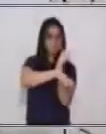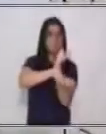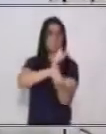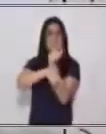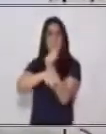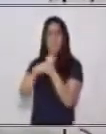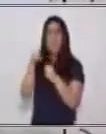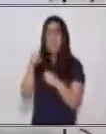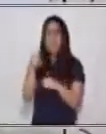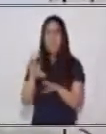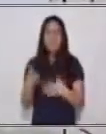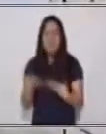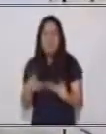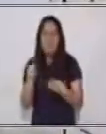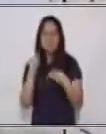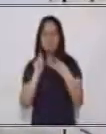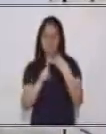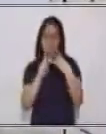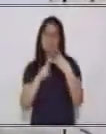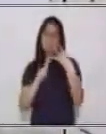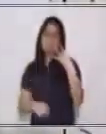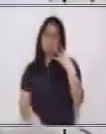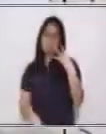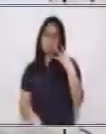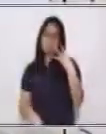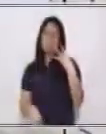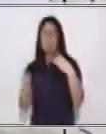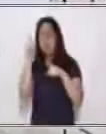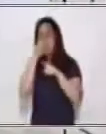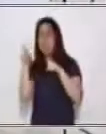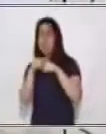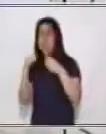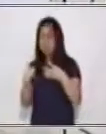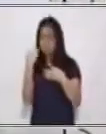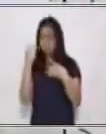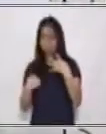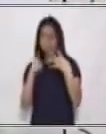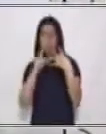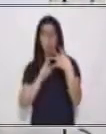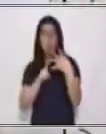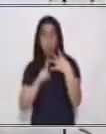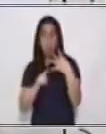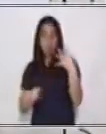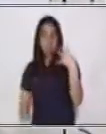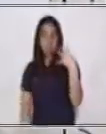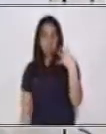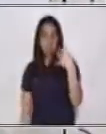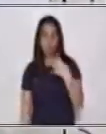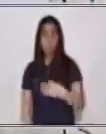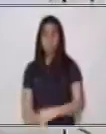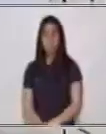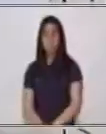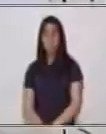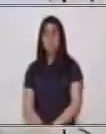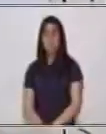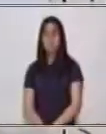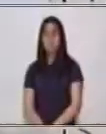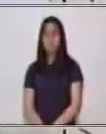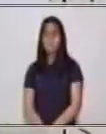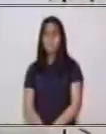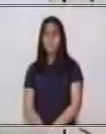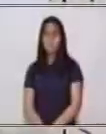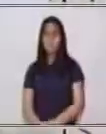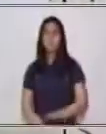Tenemos la figura número 4 de la última sección cónica muy importante, que en sí es